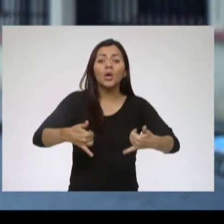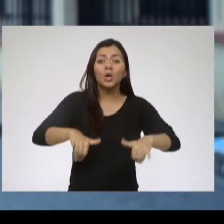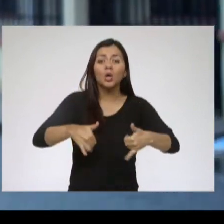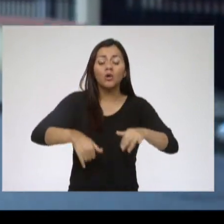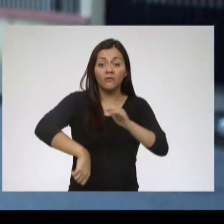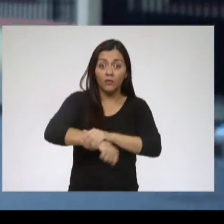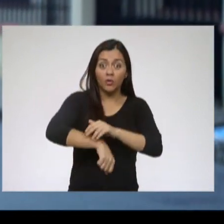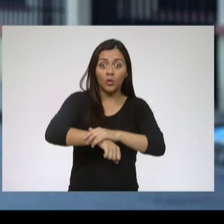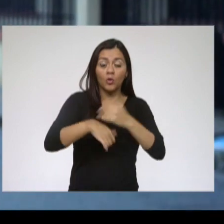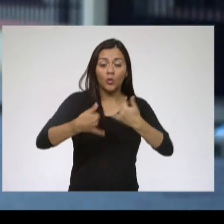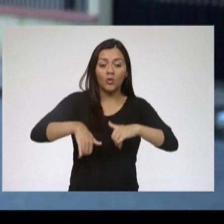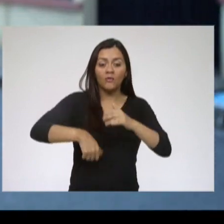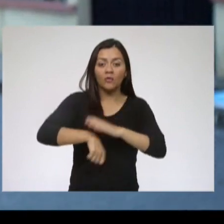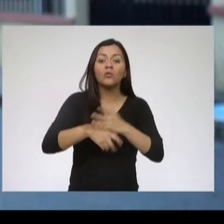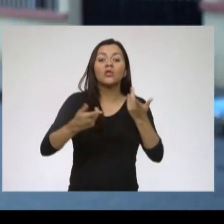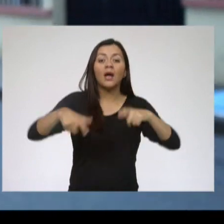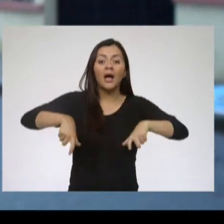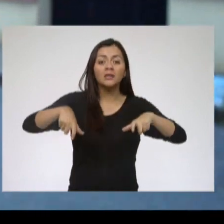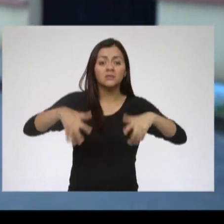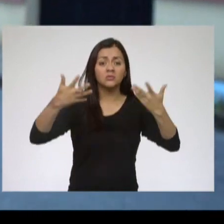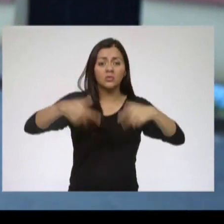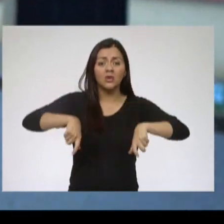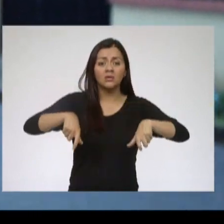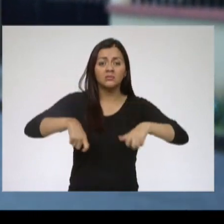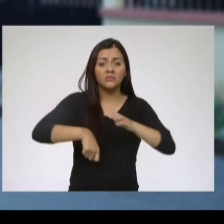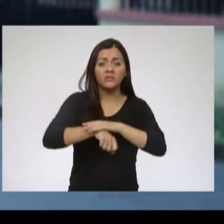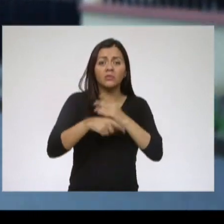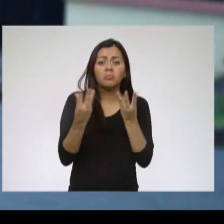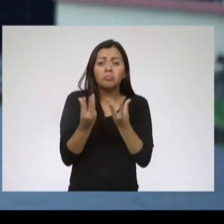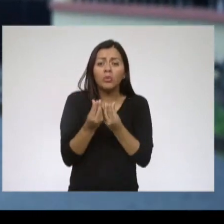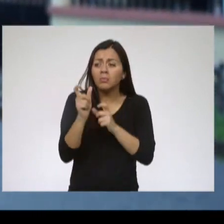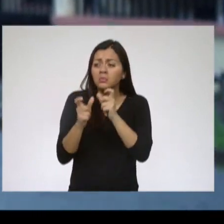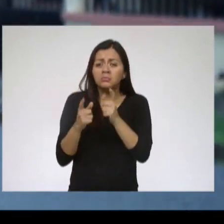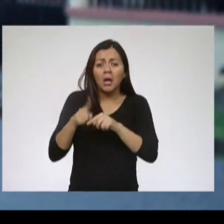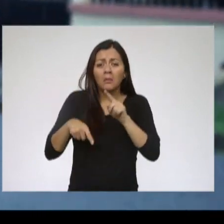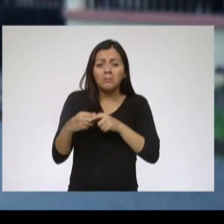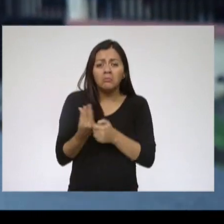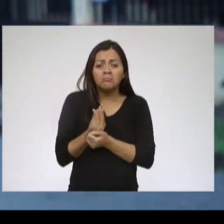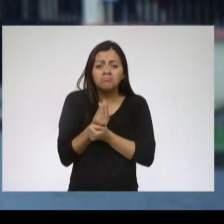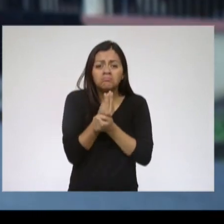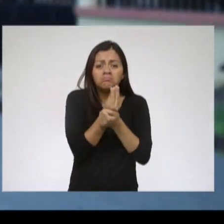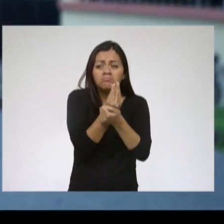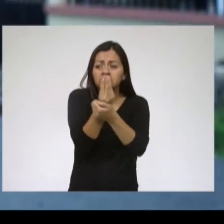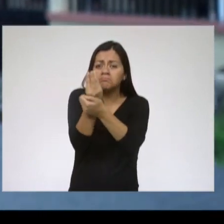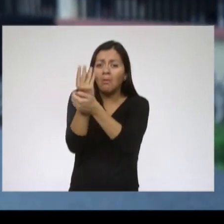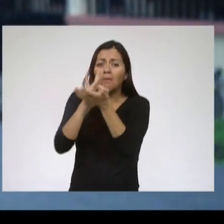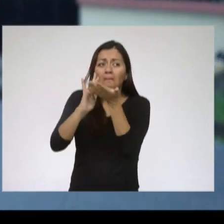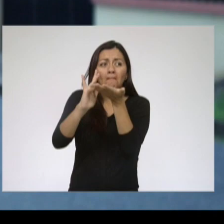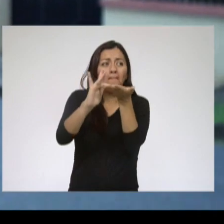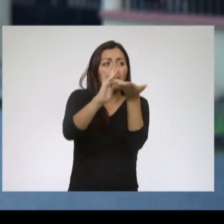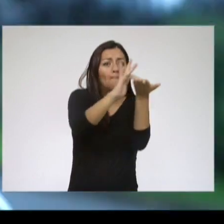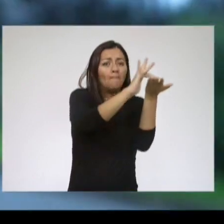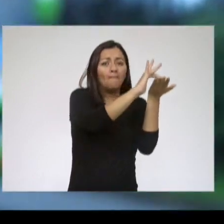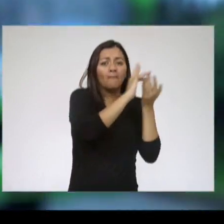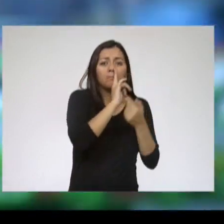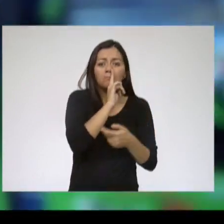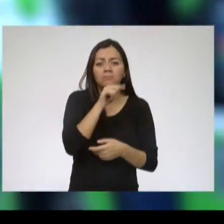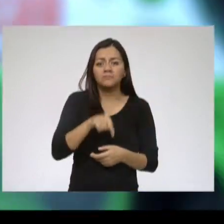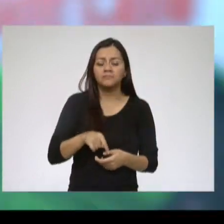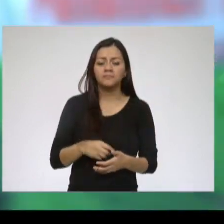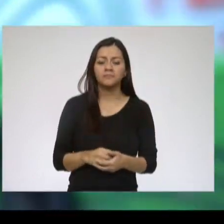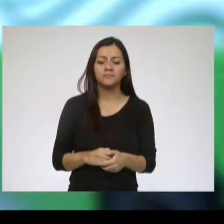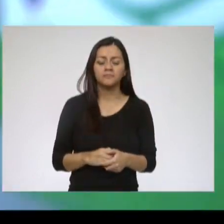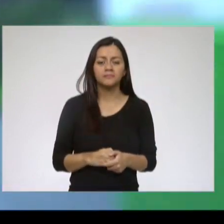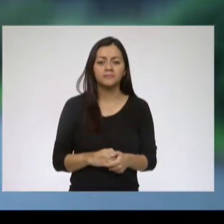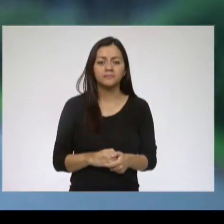partido de fútbol no hay porque somos poquitos, entonces está totalmente deshabitado ese barrio.